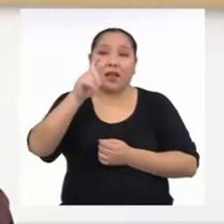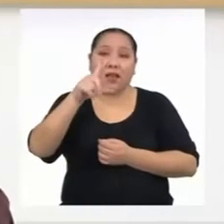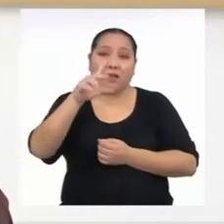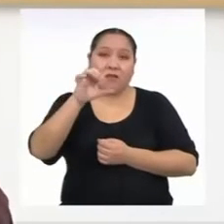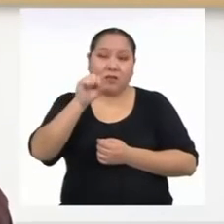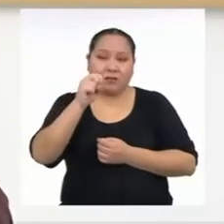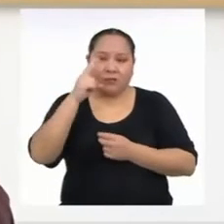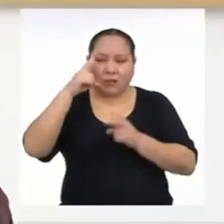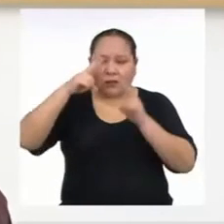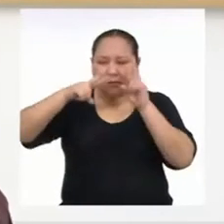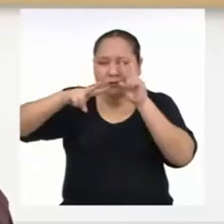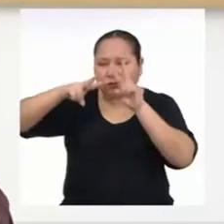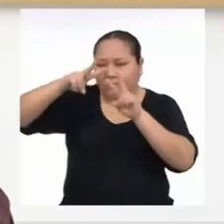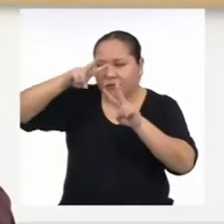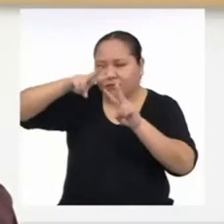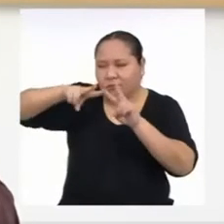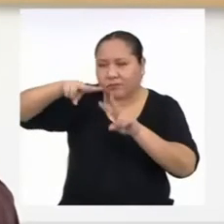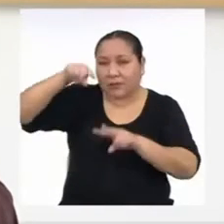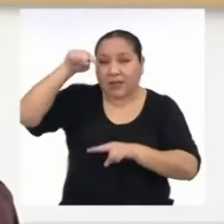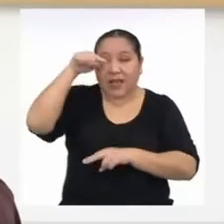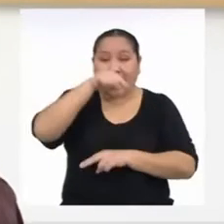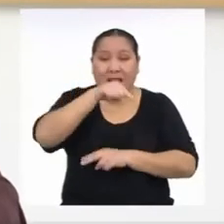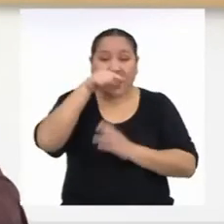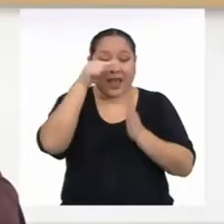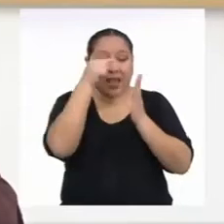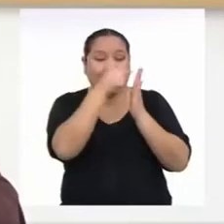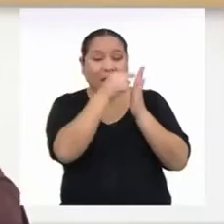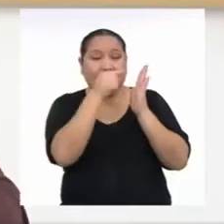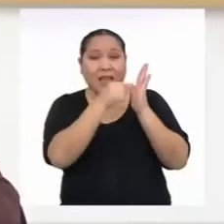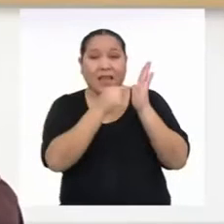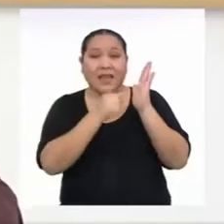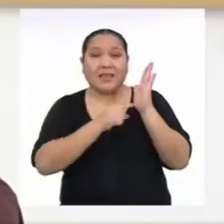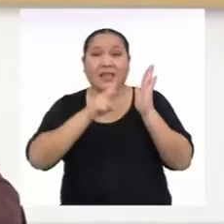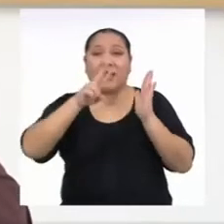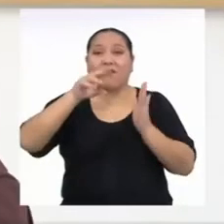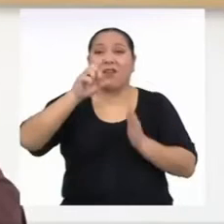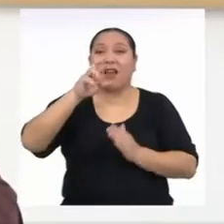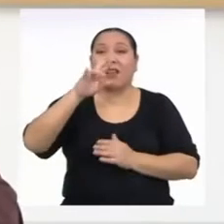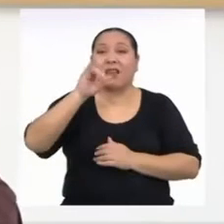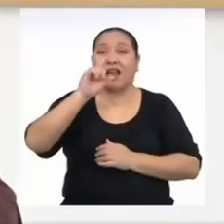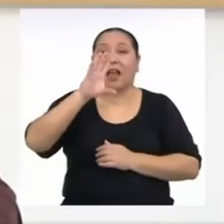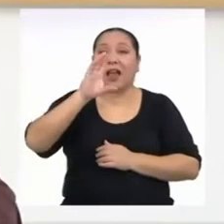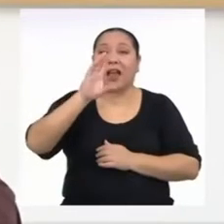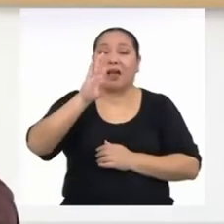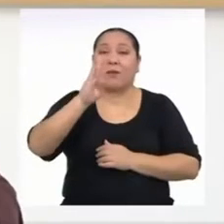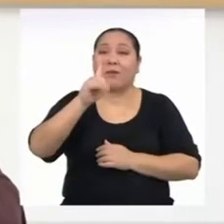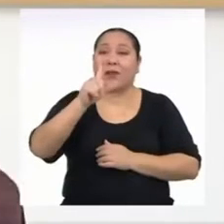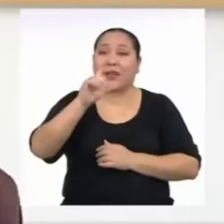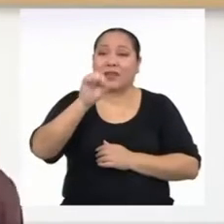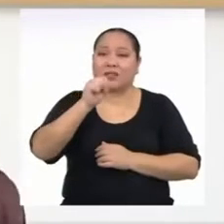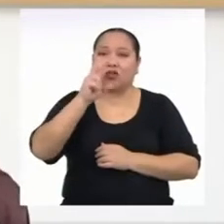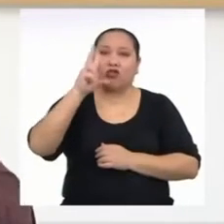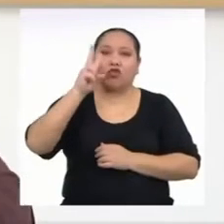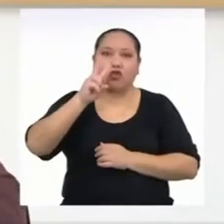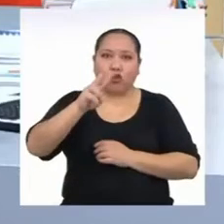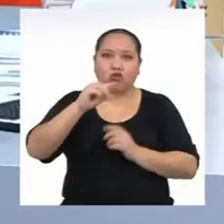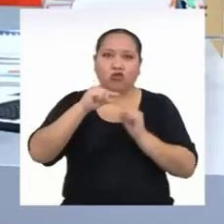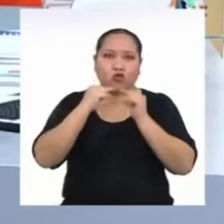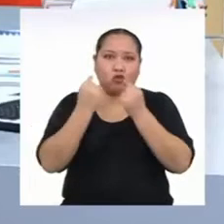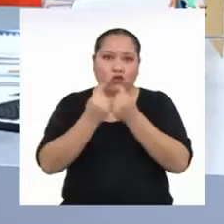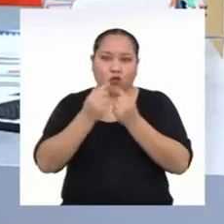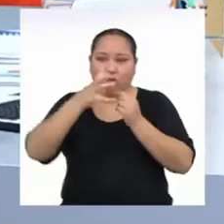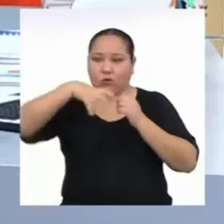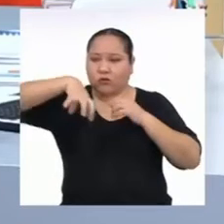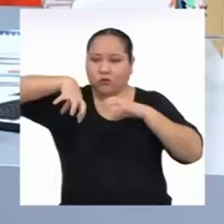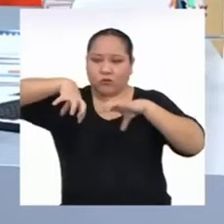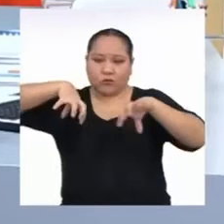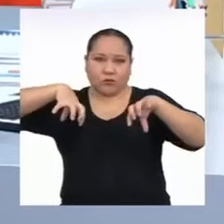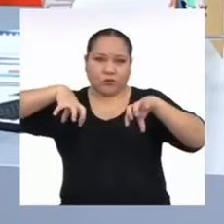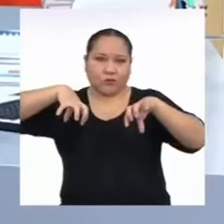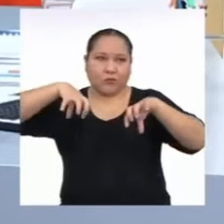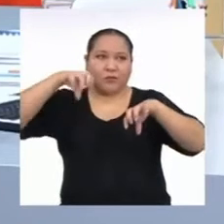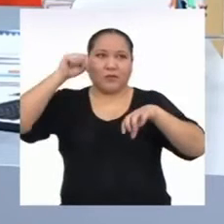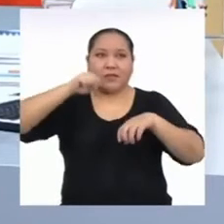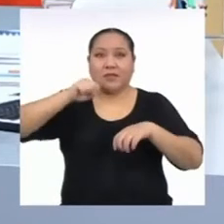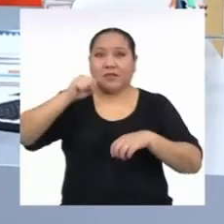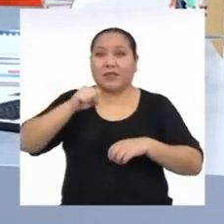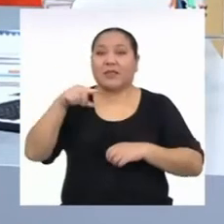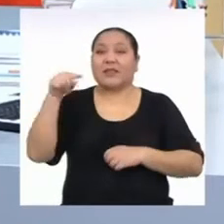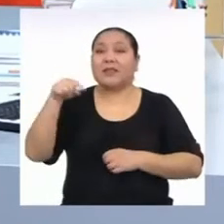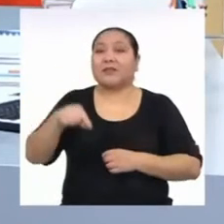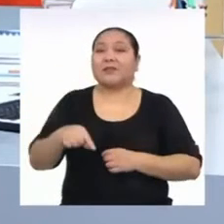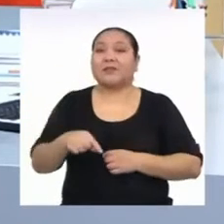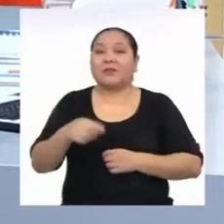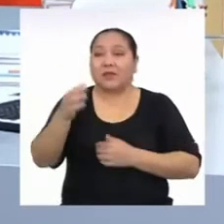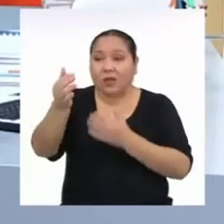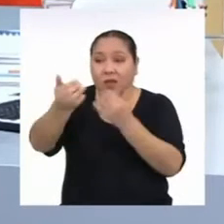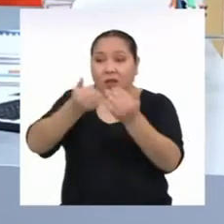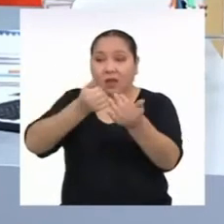observación. Estas variables están categorizadas en dos grandes grupos. ¿Recuerdas cuáles son? Se recolectaron datos